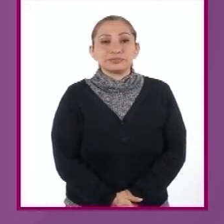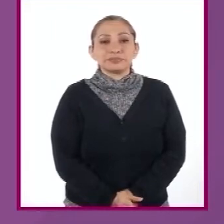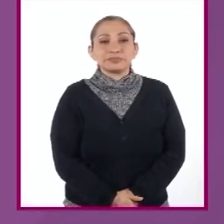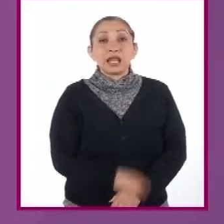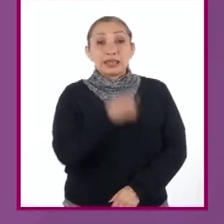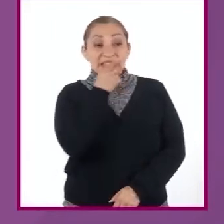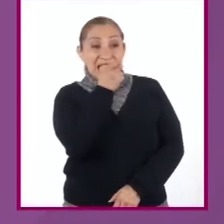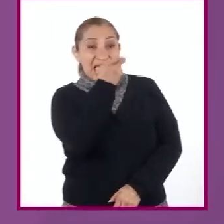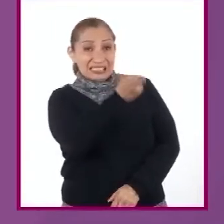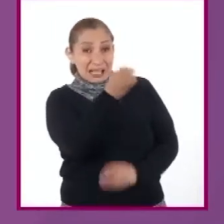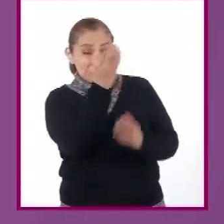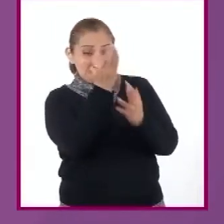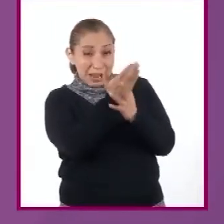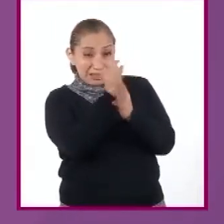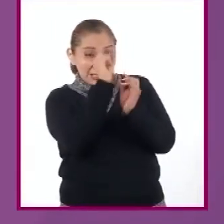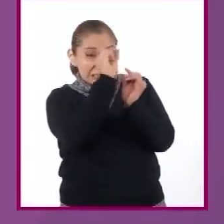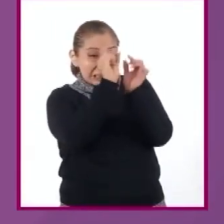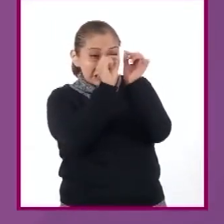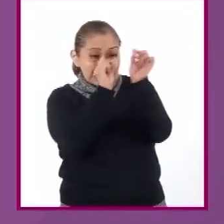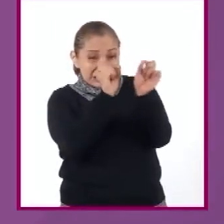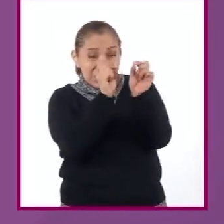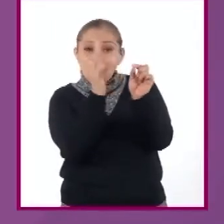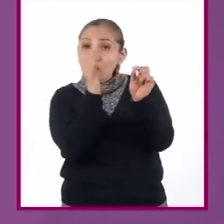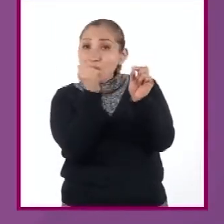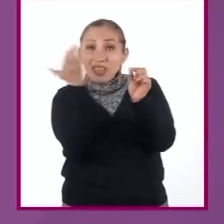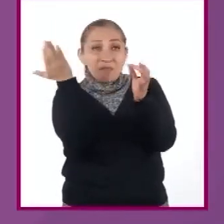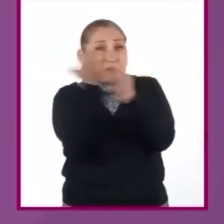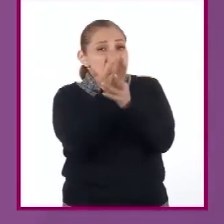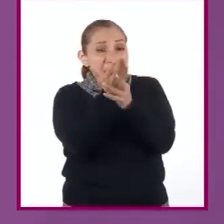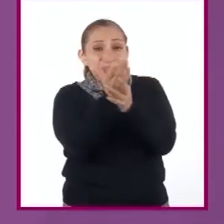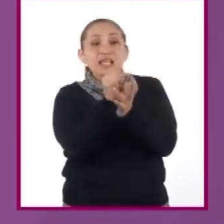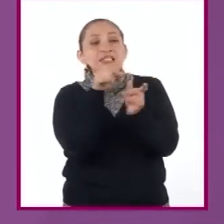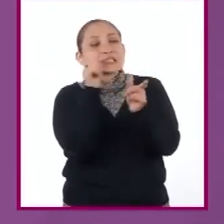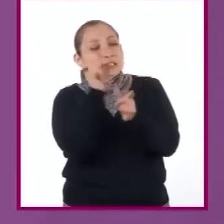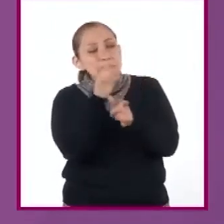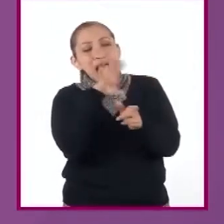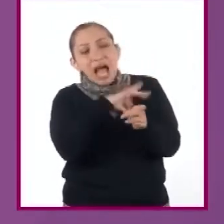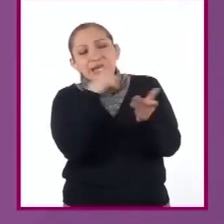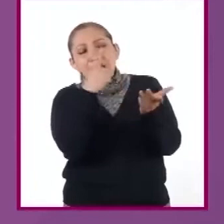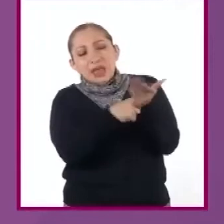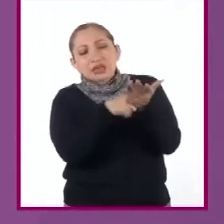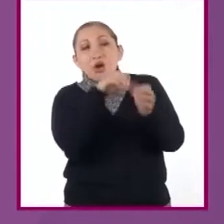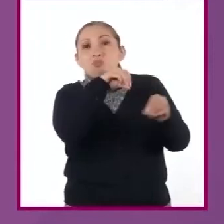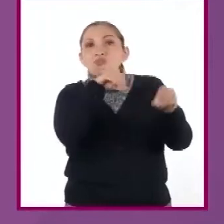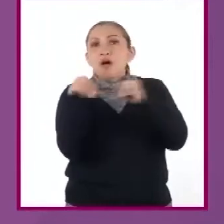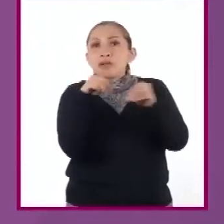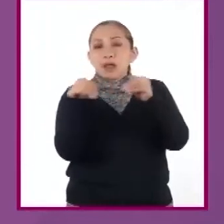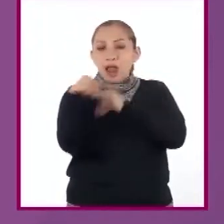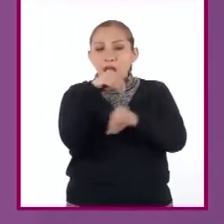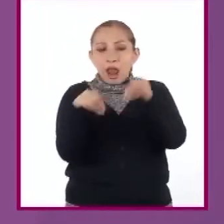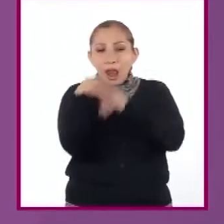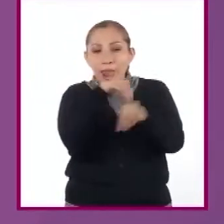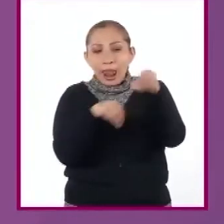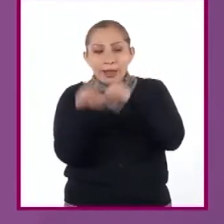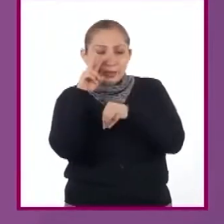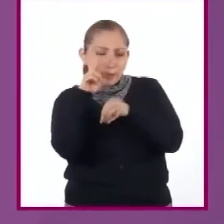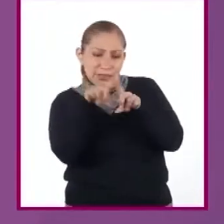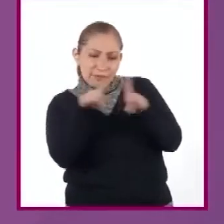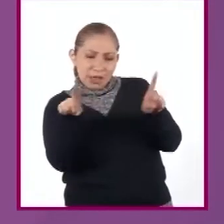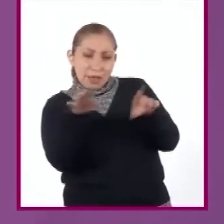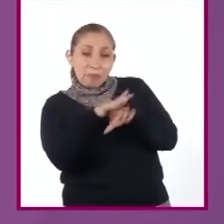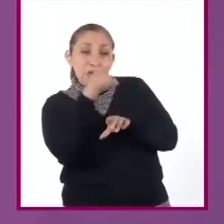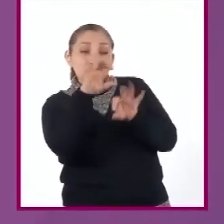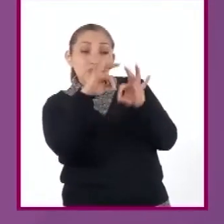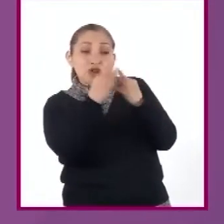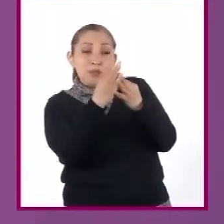Propuso que estas partículas de materia indestructible siempre se encuentran en movimiento y se distinguen entre sí solo por